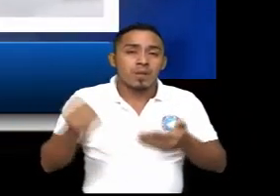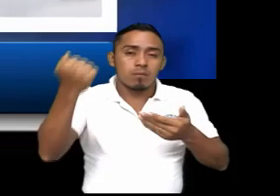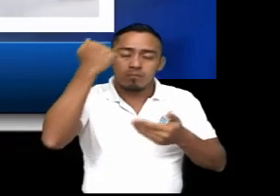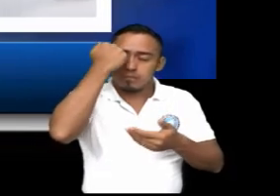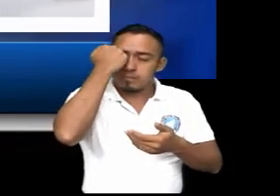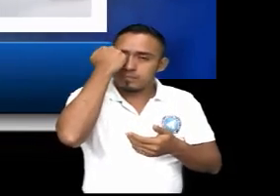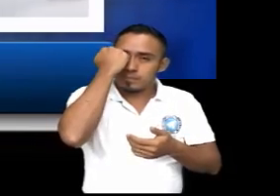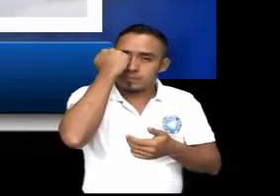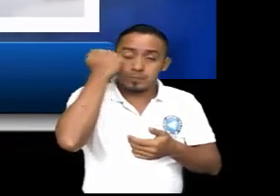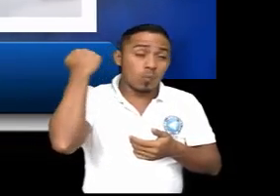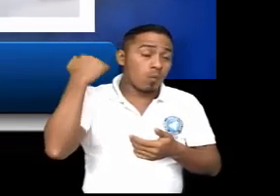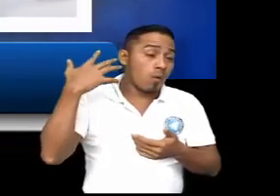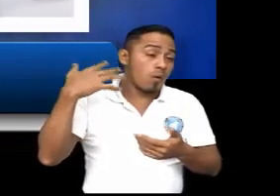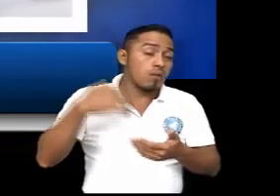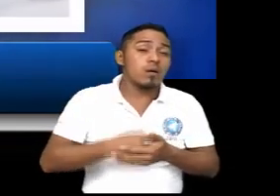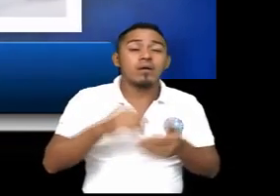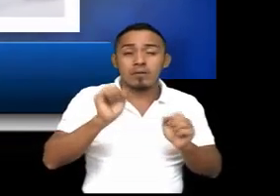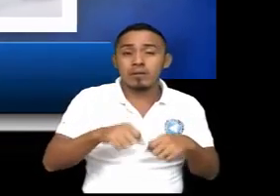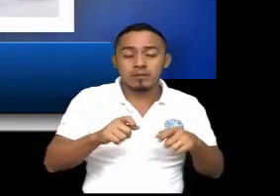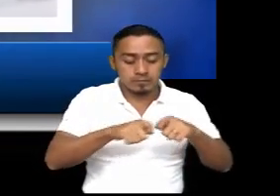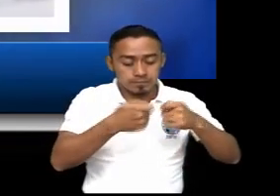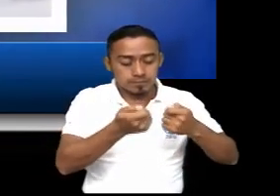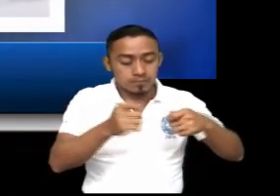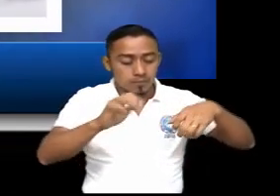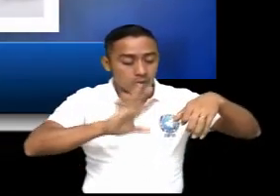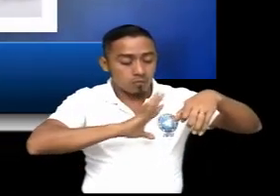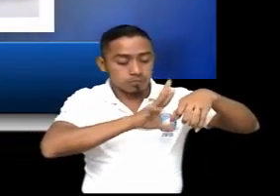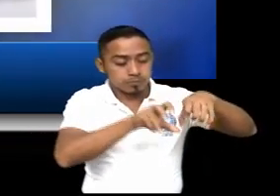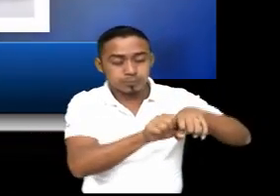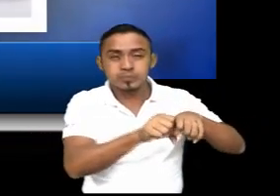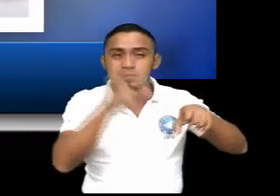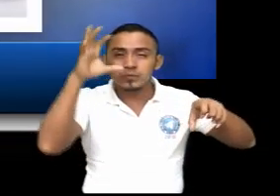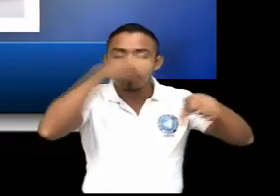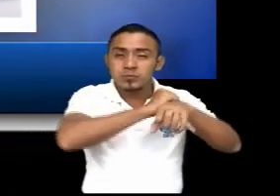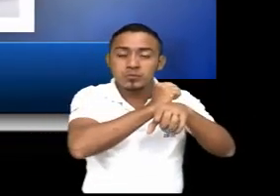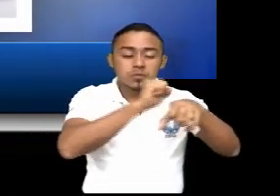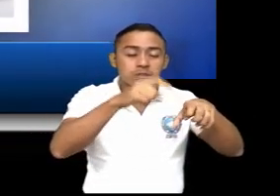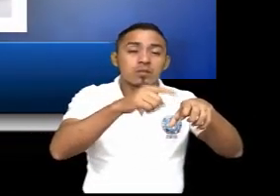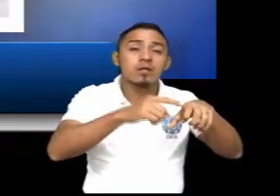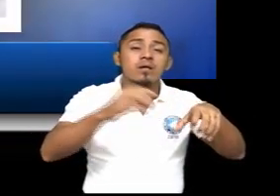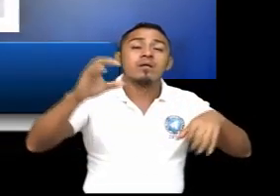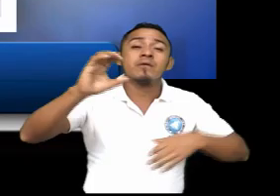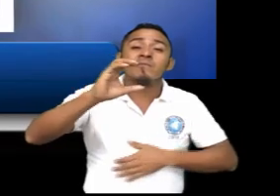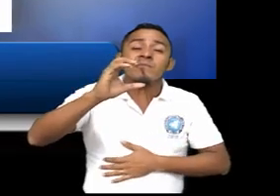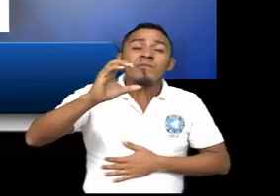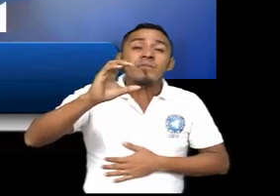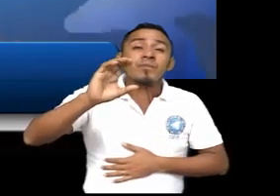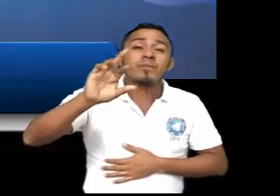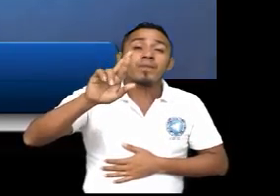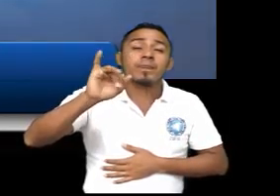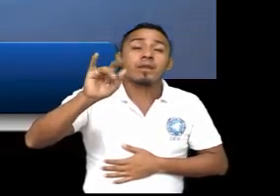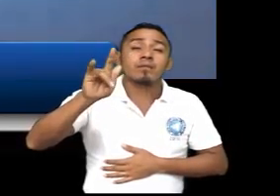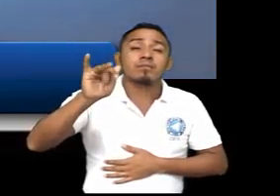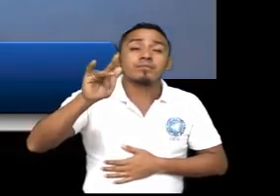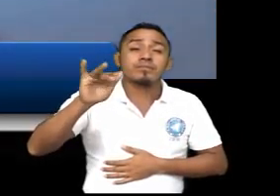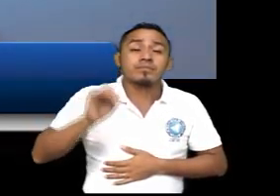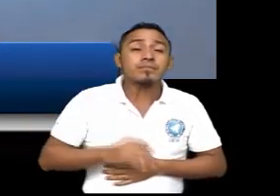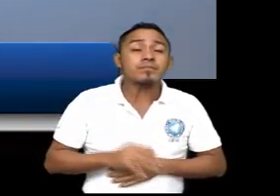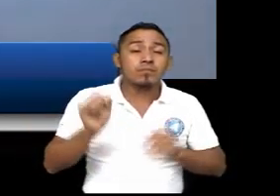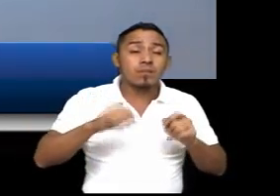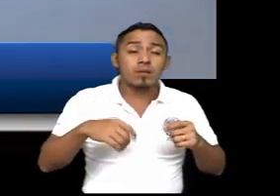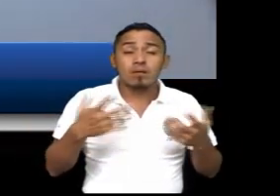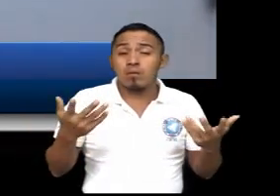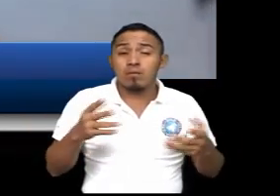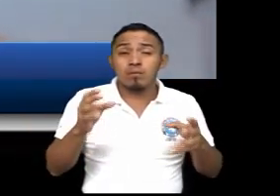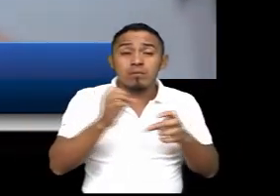trauma. Entonces un trauma, el cristalino se vuelve opaco. O también, como decía, los pacientes que tienen problemas metabólicos.